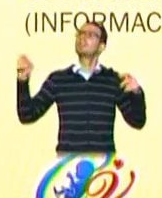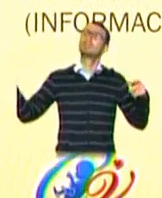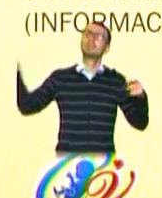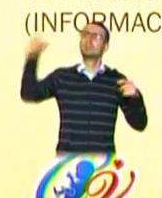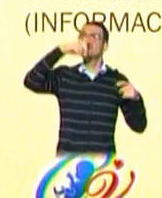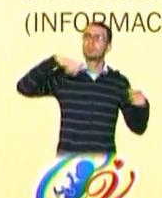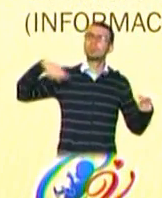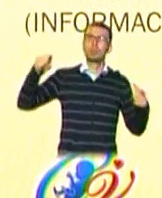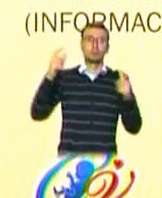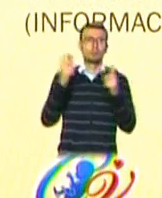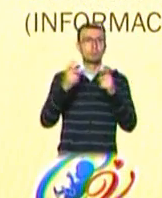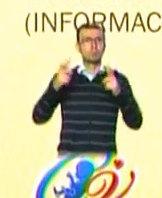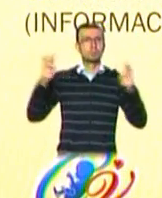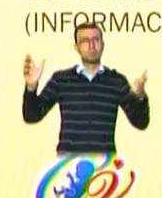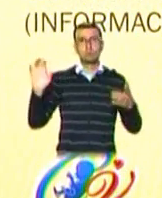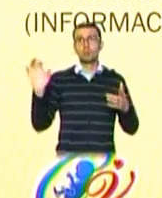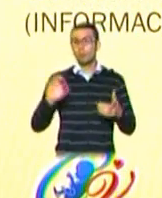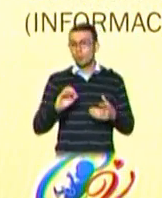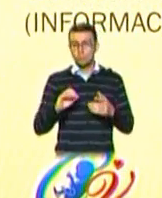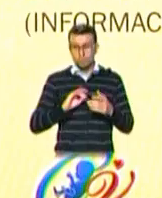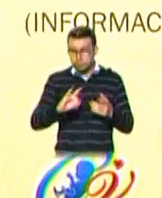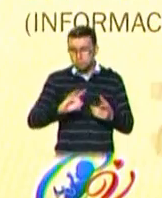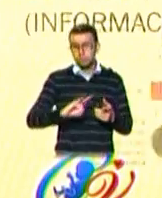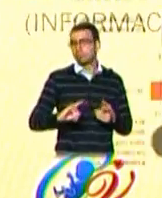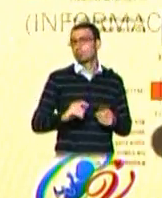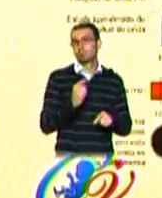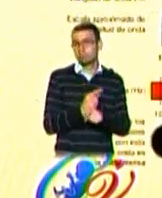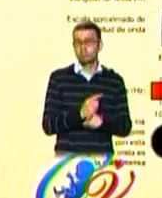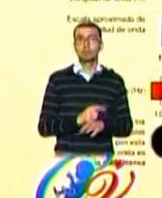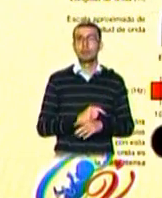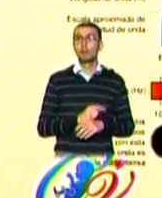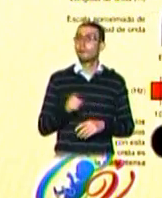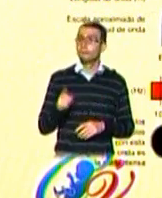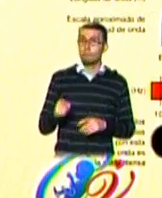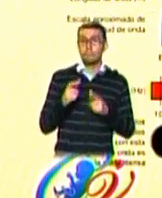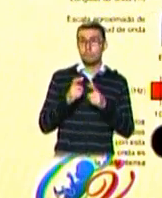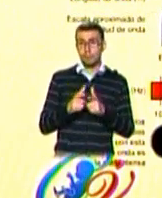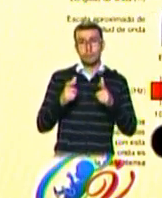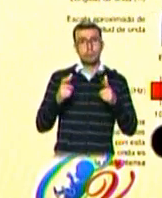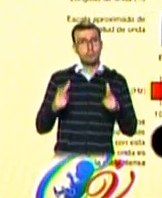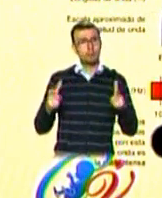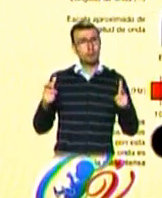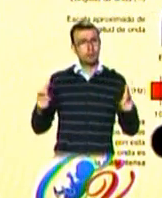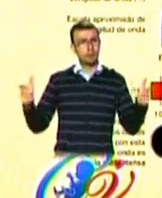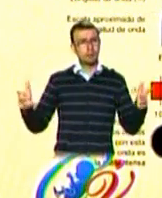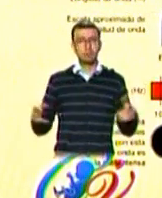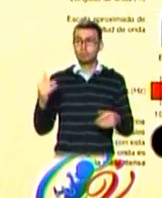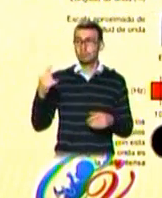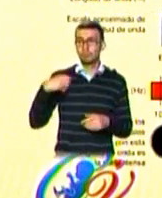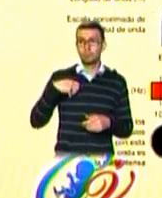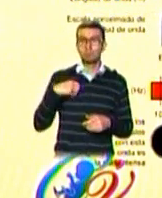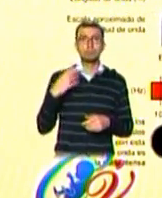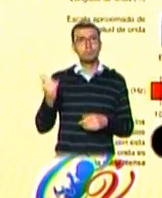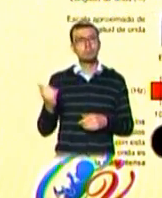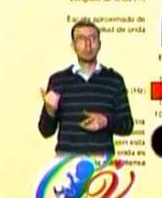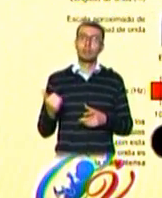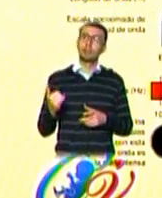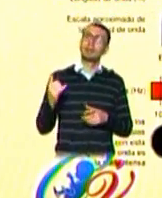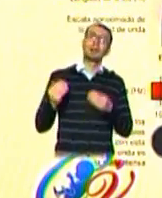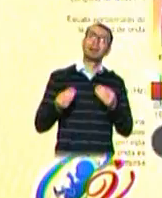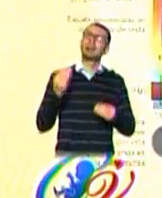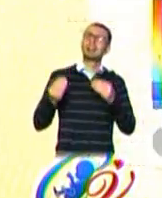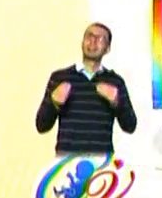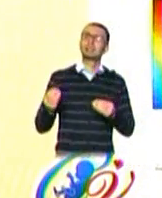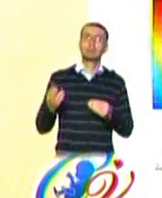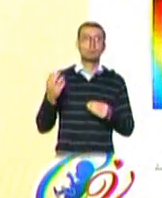medio físico. Ahora, estas ondas que nosotros tenemos llevan una potencia o